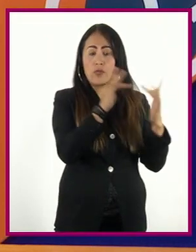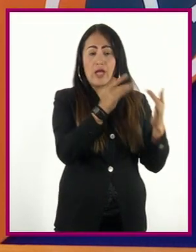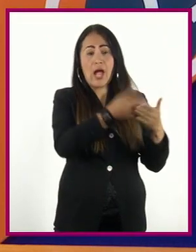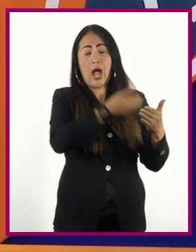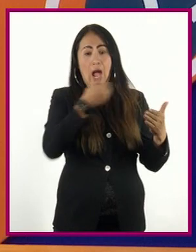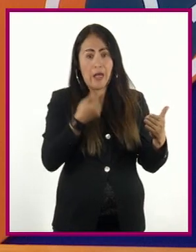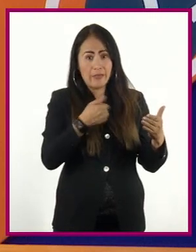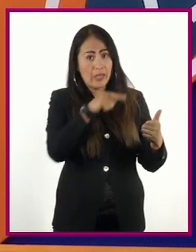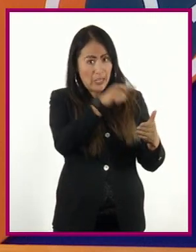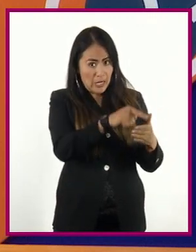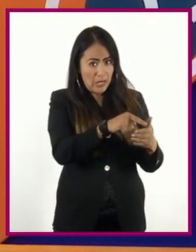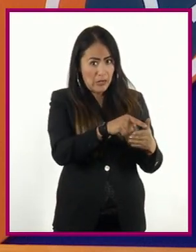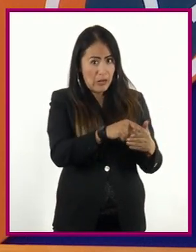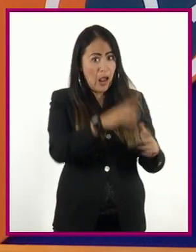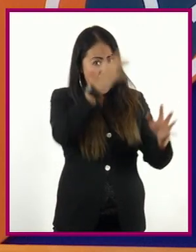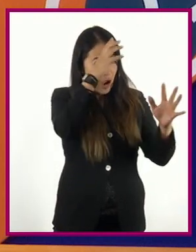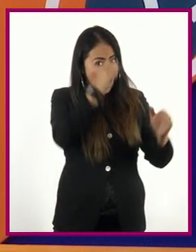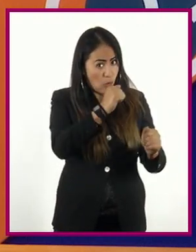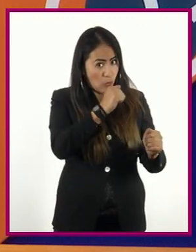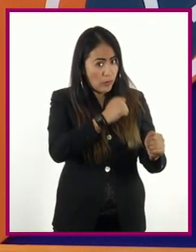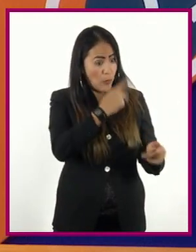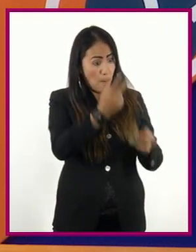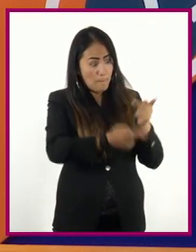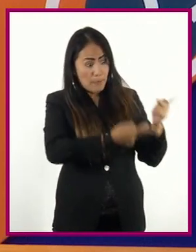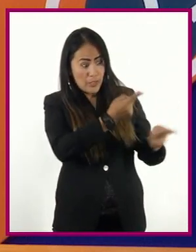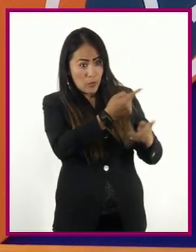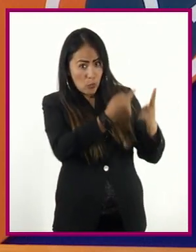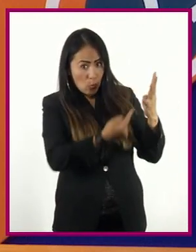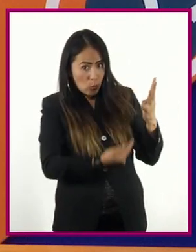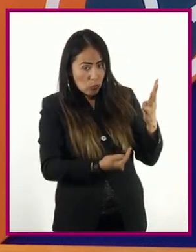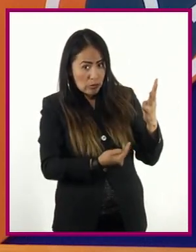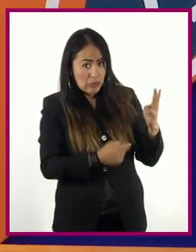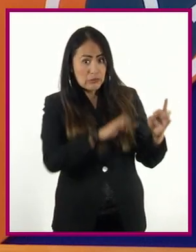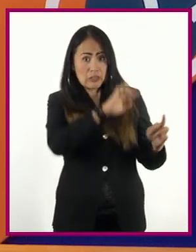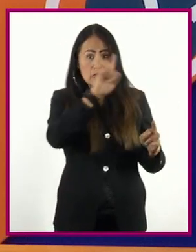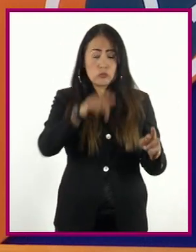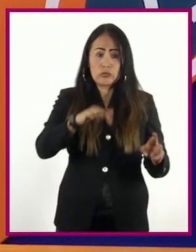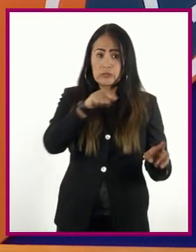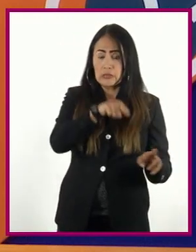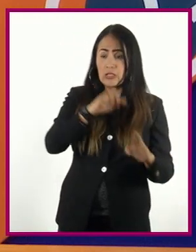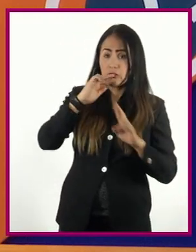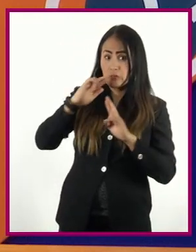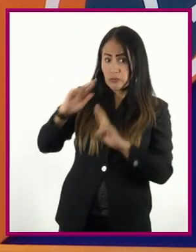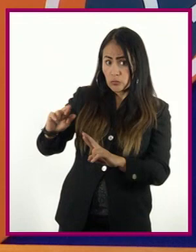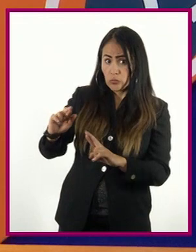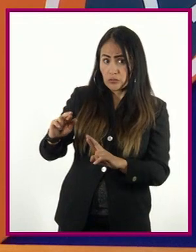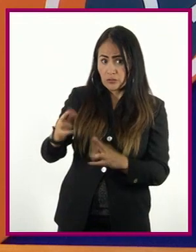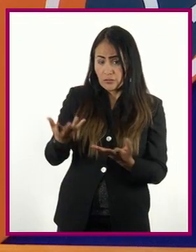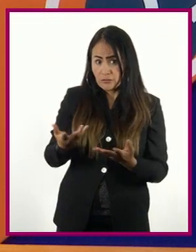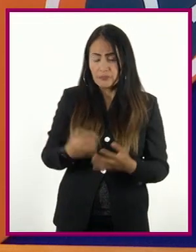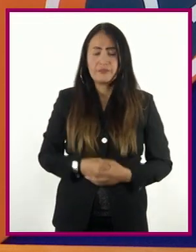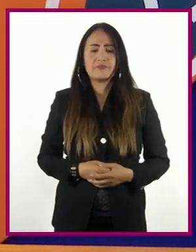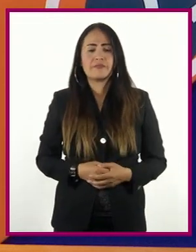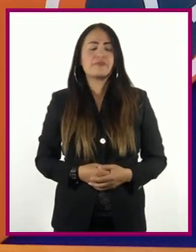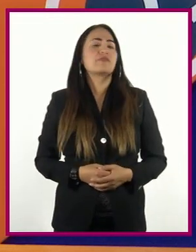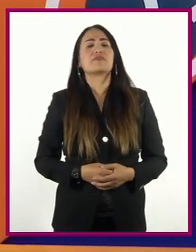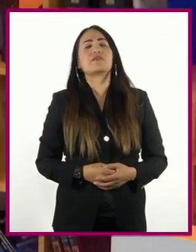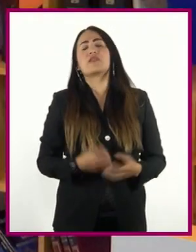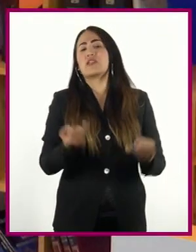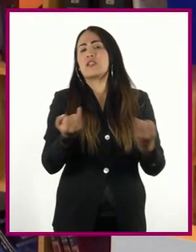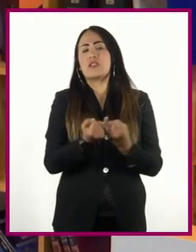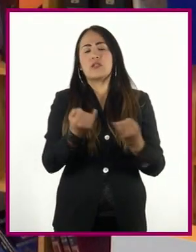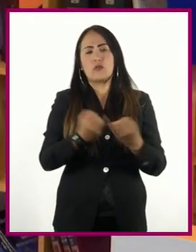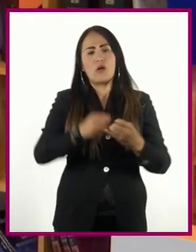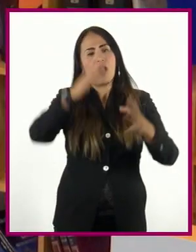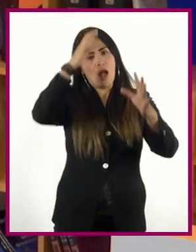verificar que tenga disponibilidad para comunicarle con claridad cuál es el propósito de la entrevista y acordar con él